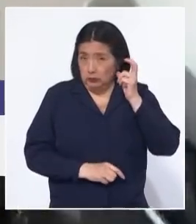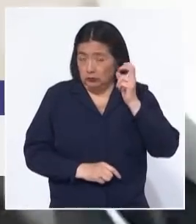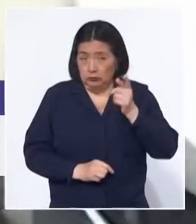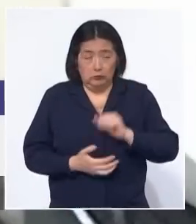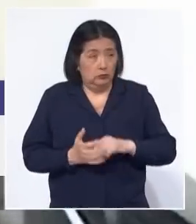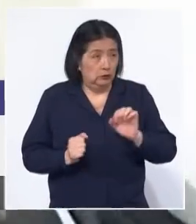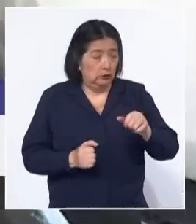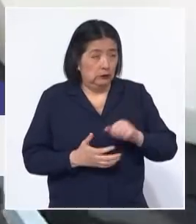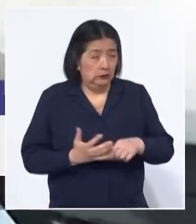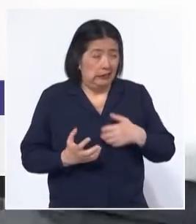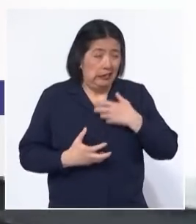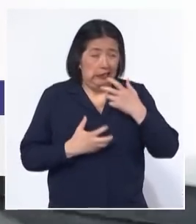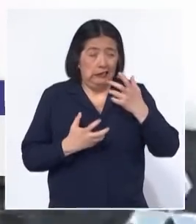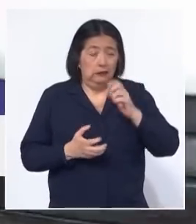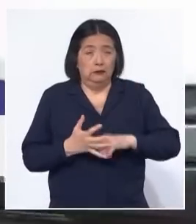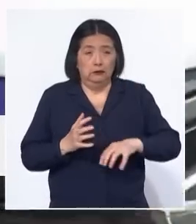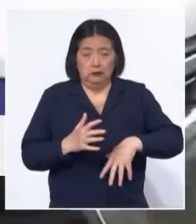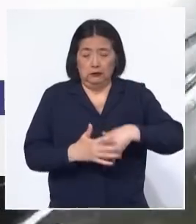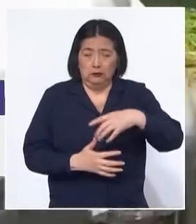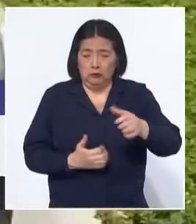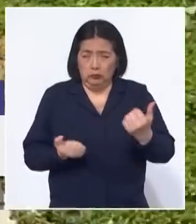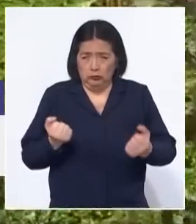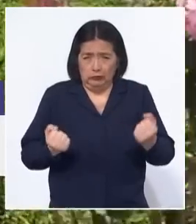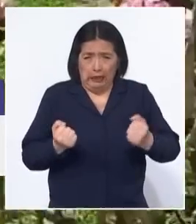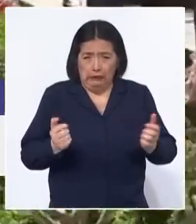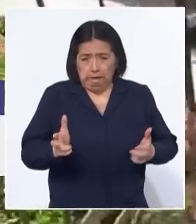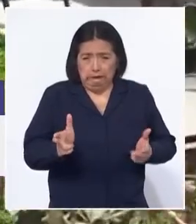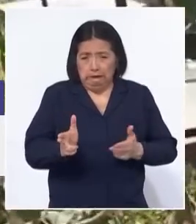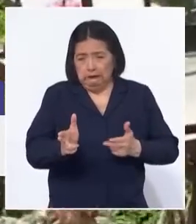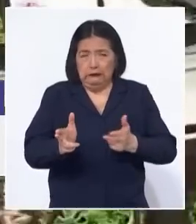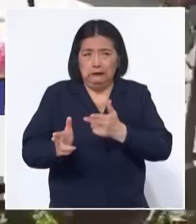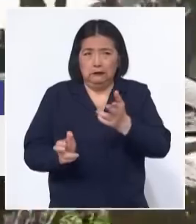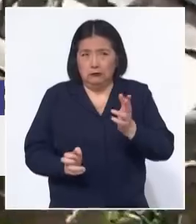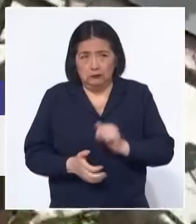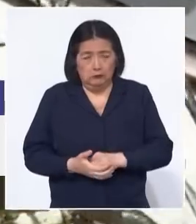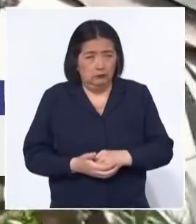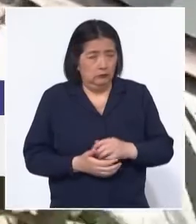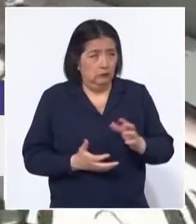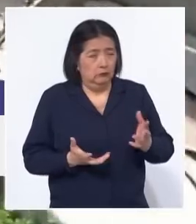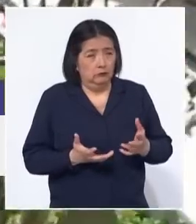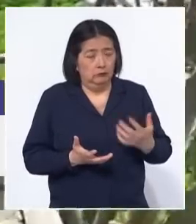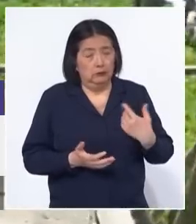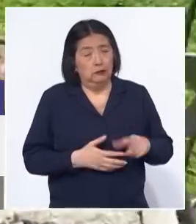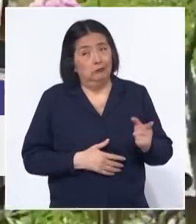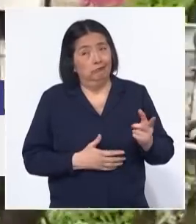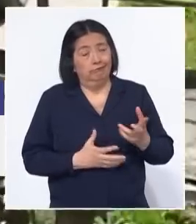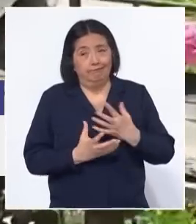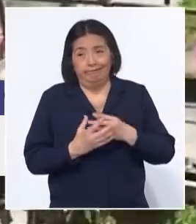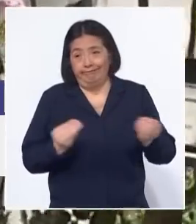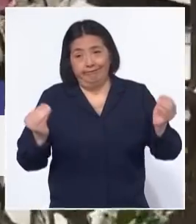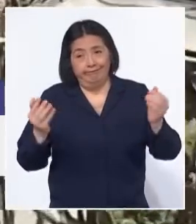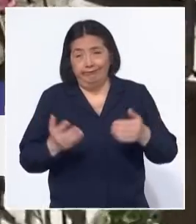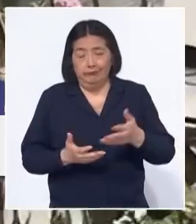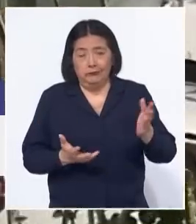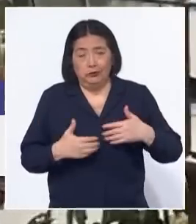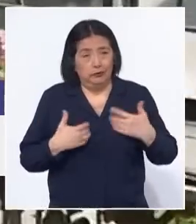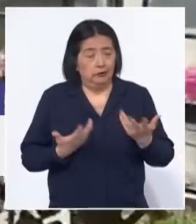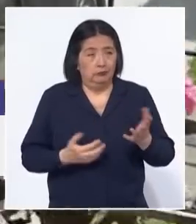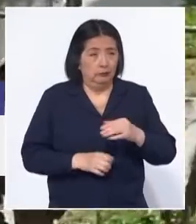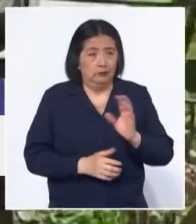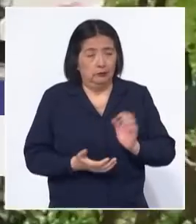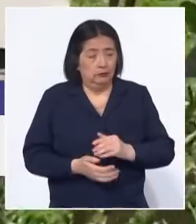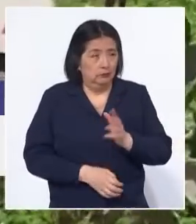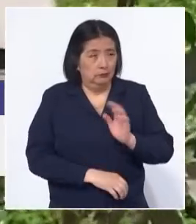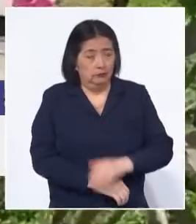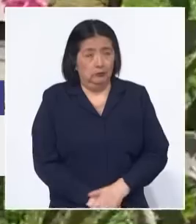este llamado desesperado y salen en otros vehículos tratando de seguir esta minivan finalmente se termina, digamos, no se puede avanzar